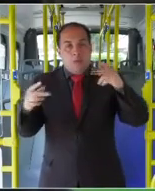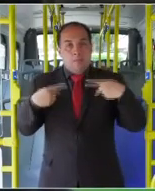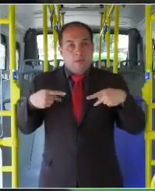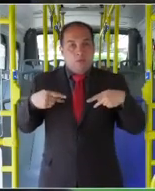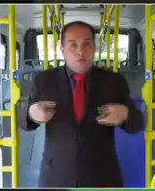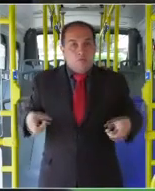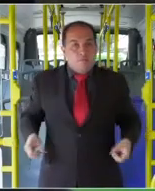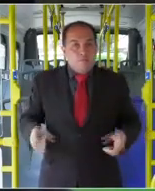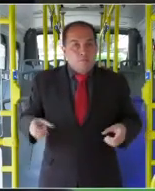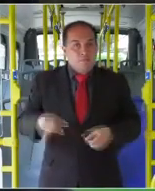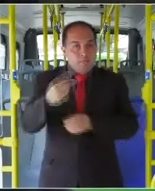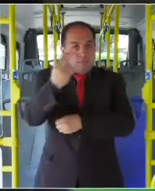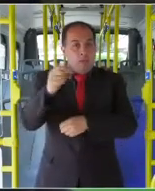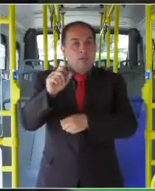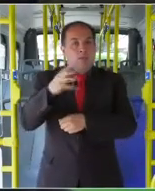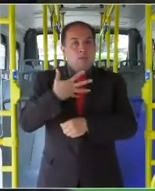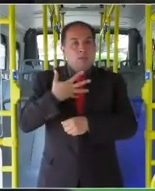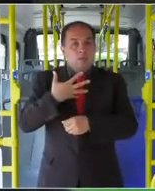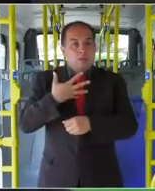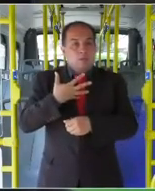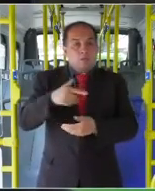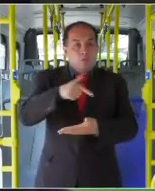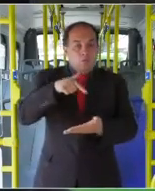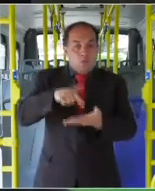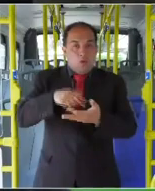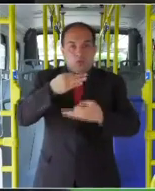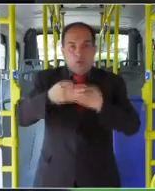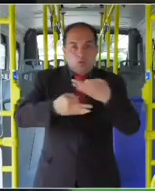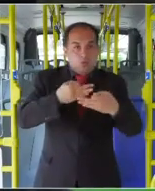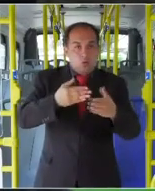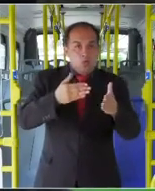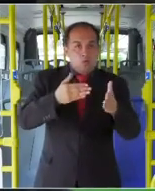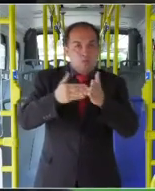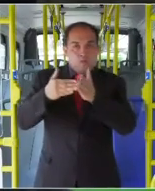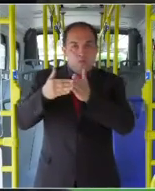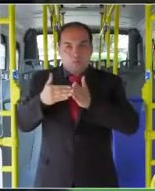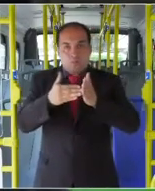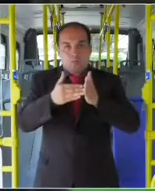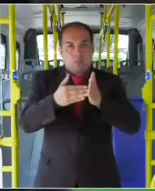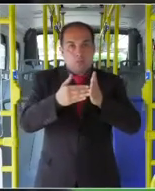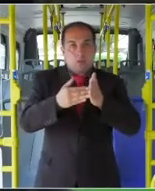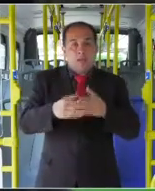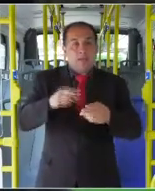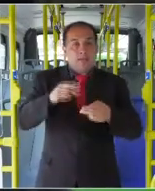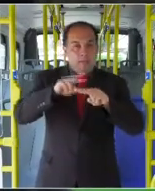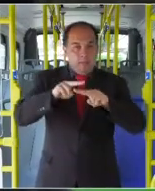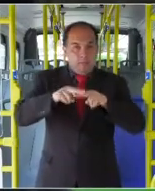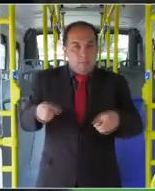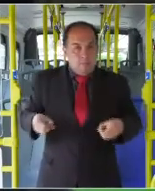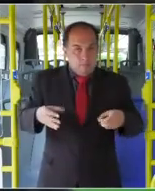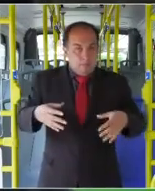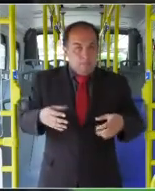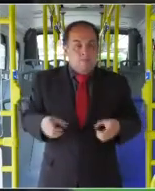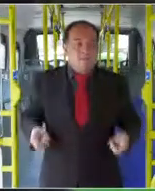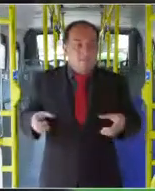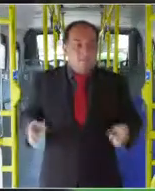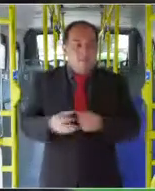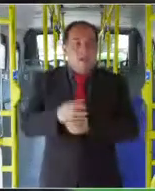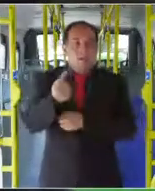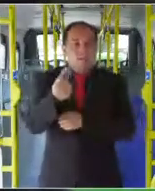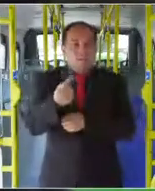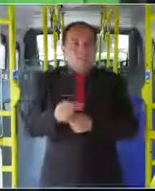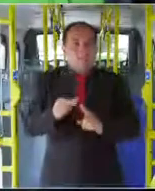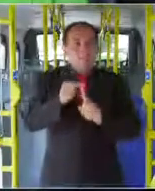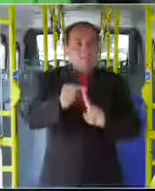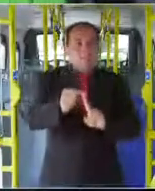es necesario, y están delimitados y designados todos los espacios de silla de ruedas, de perro guía, espacios exclusivos para mujeres